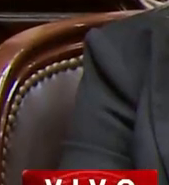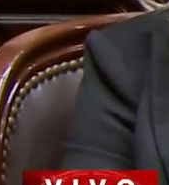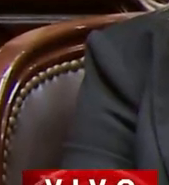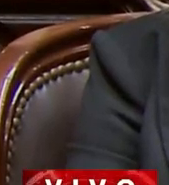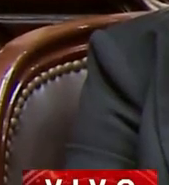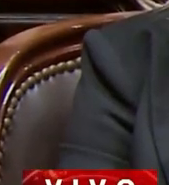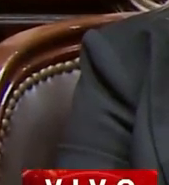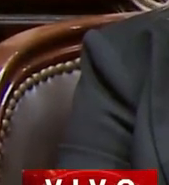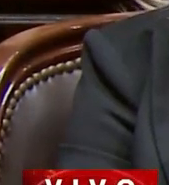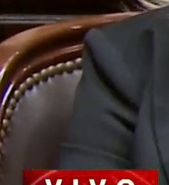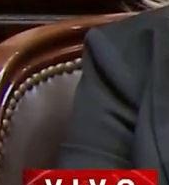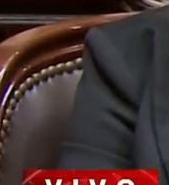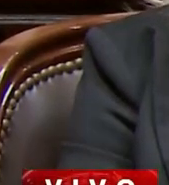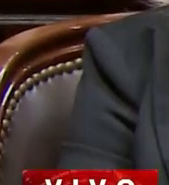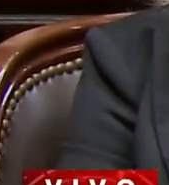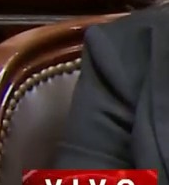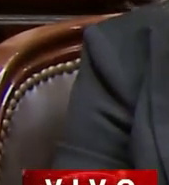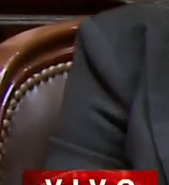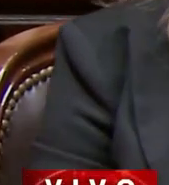Sí, señor presidente.